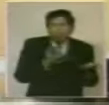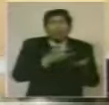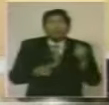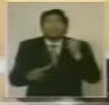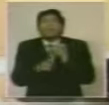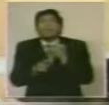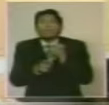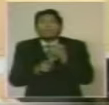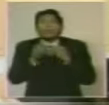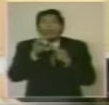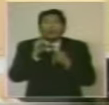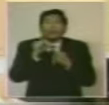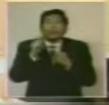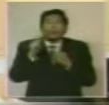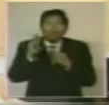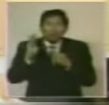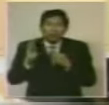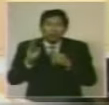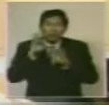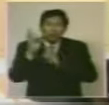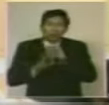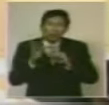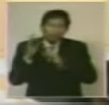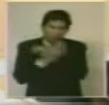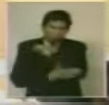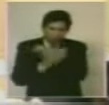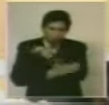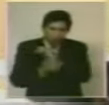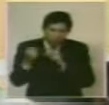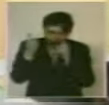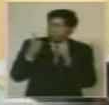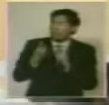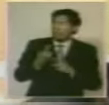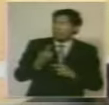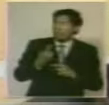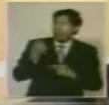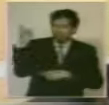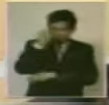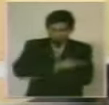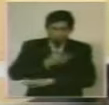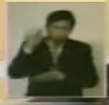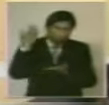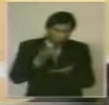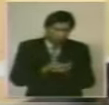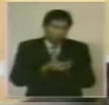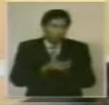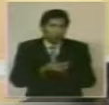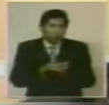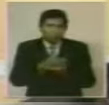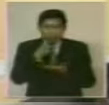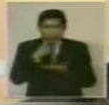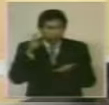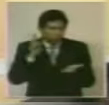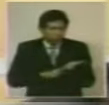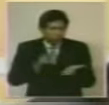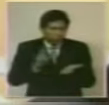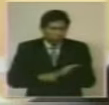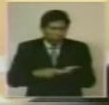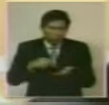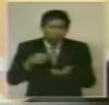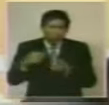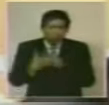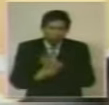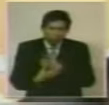de la CESUTCB, de la Federación de Campesinos, de manera sorpresiva, un día llegaron, les hicieron firmar con fotocopias